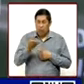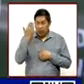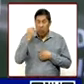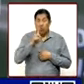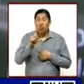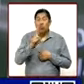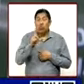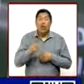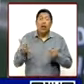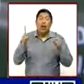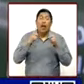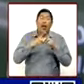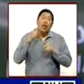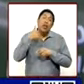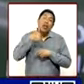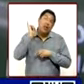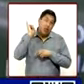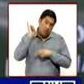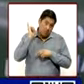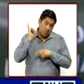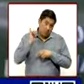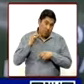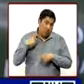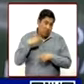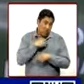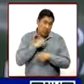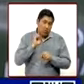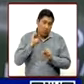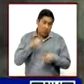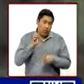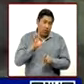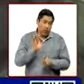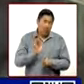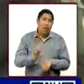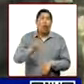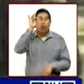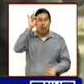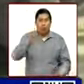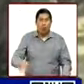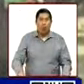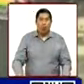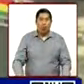día lunes hasta el día de ayer, donde nosotros hemos logrado localizarla y encontrarla.